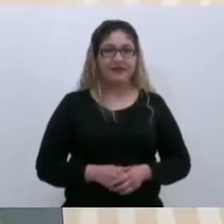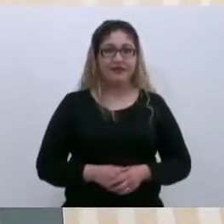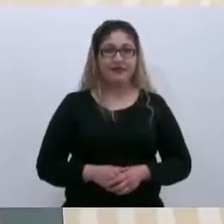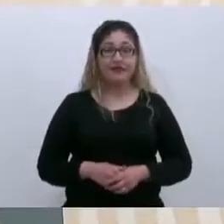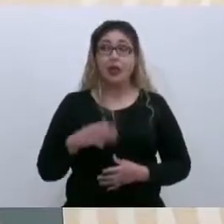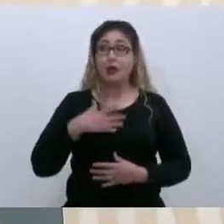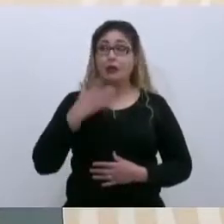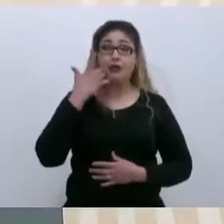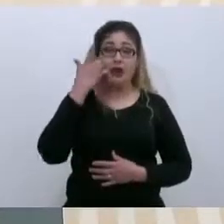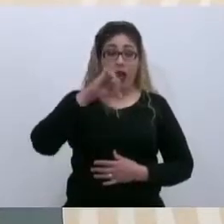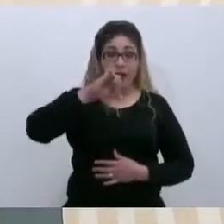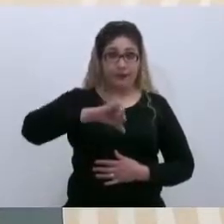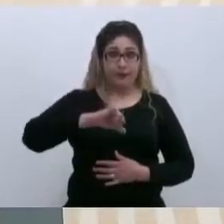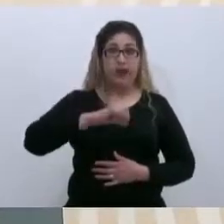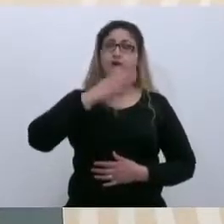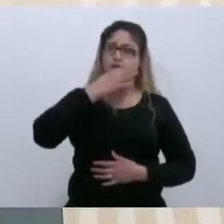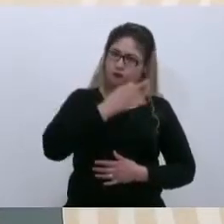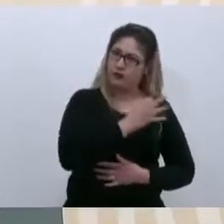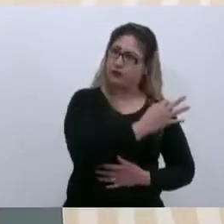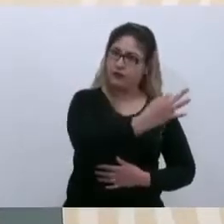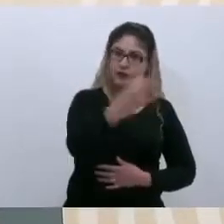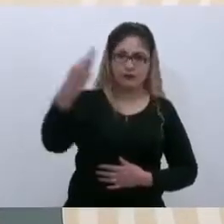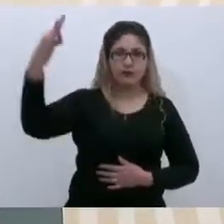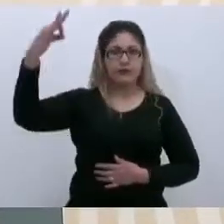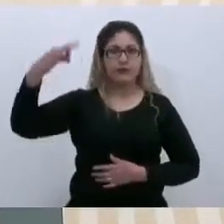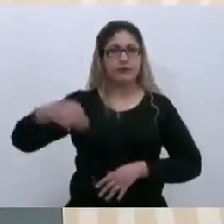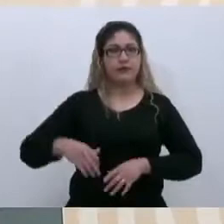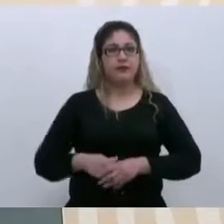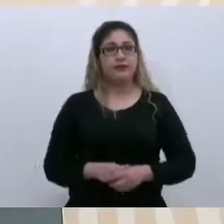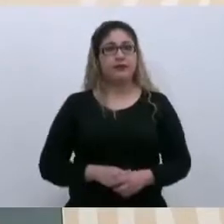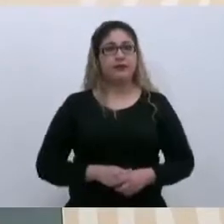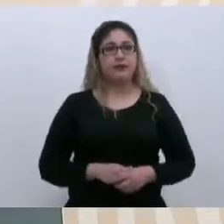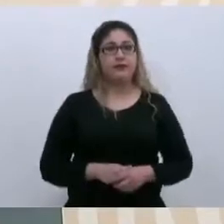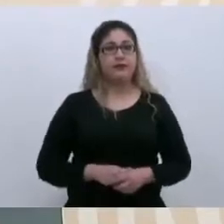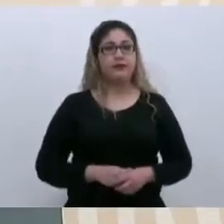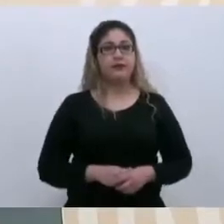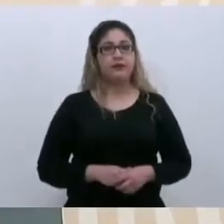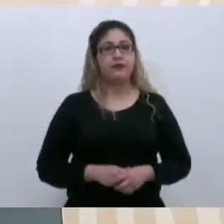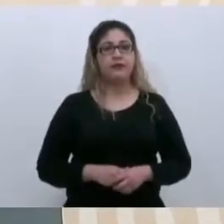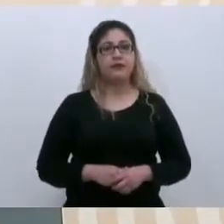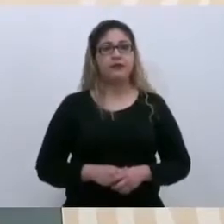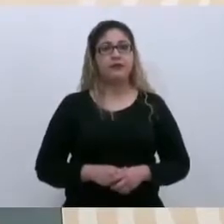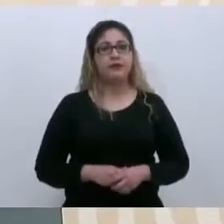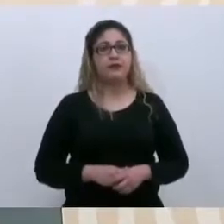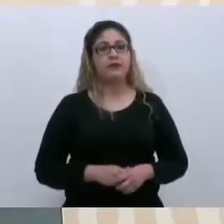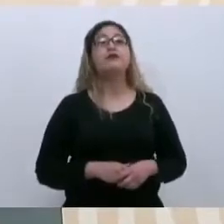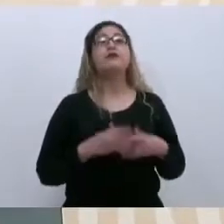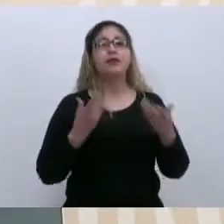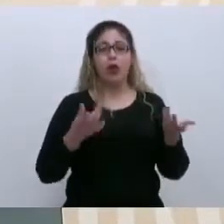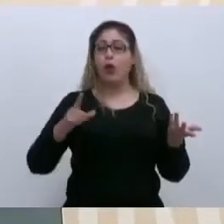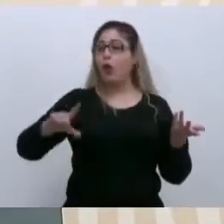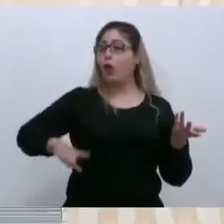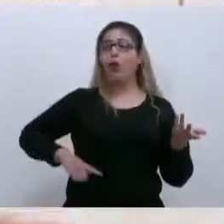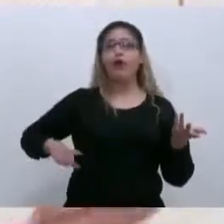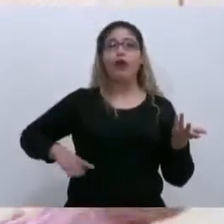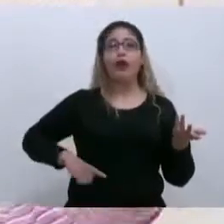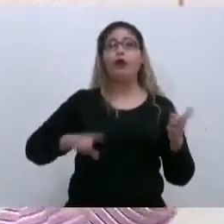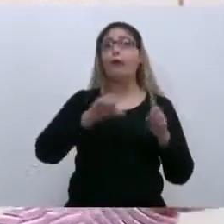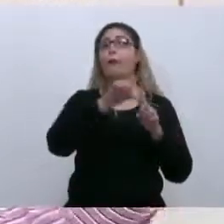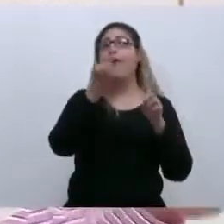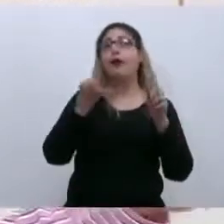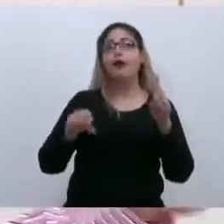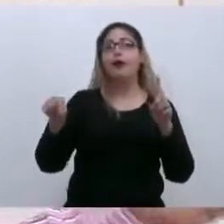informar a todos los ciudadanos, a todo el pueblo de Durango, lo que está haciendo el gobierno federal,